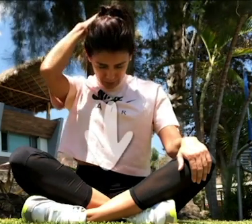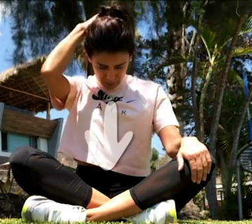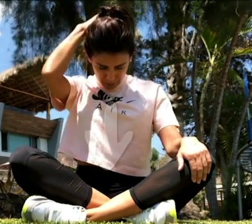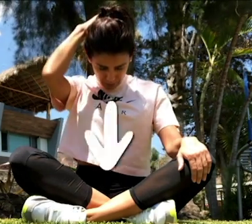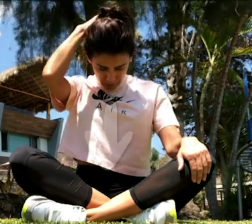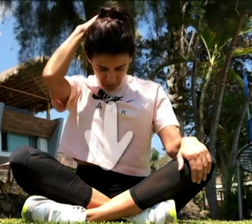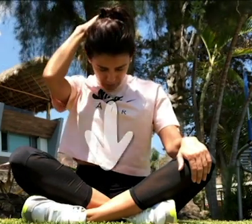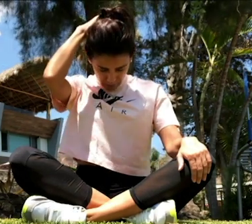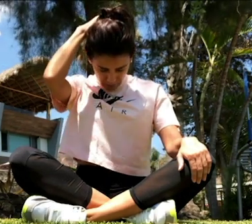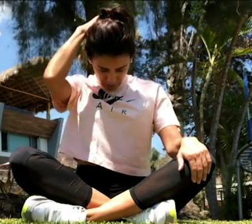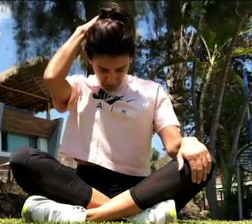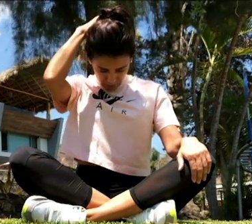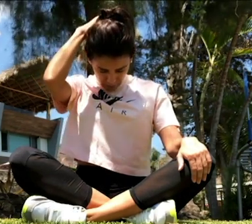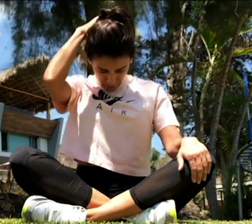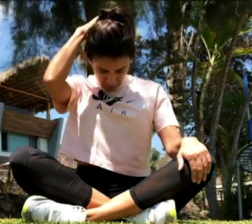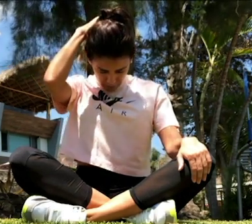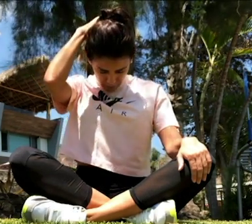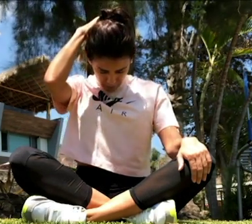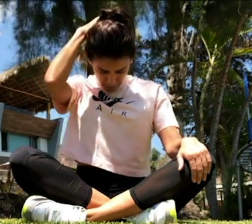centro.